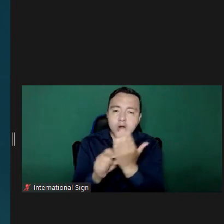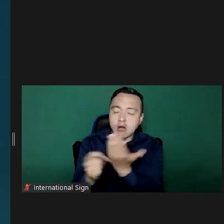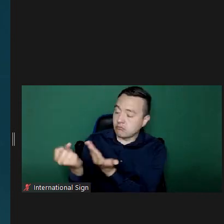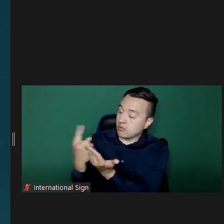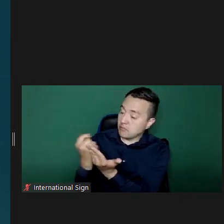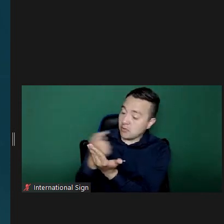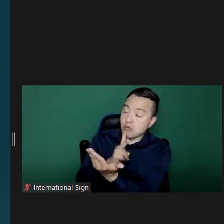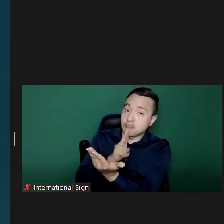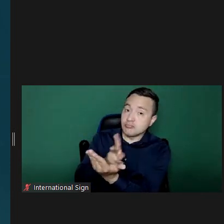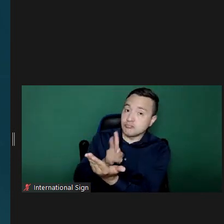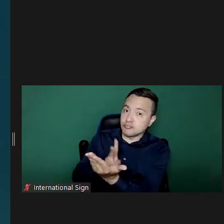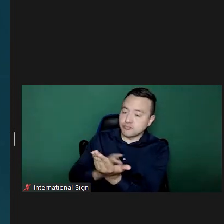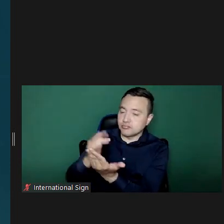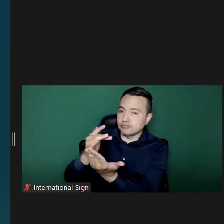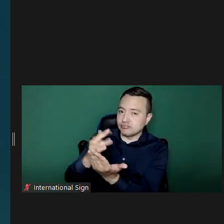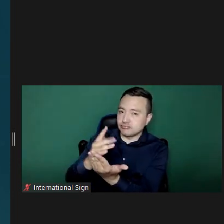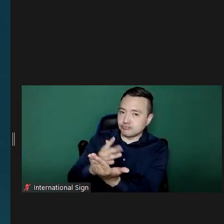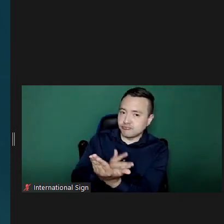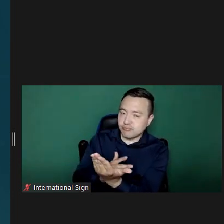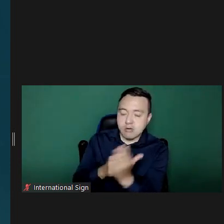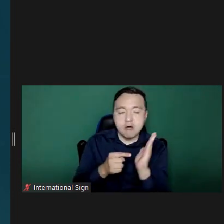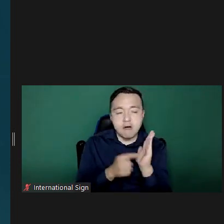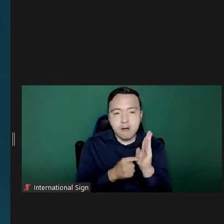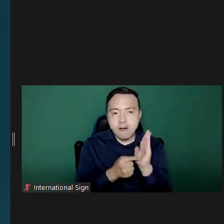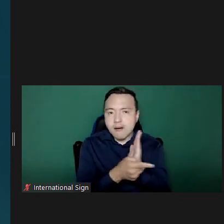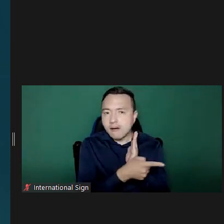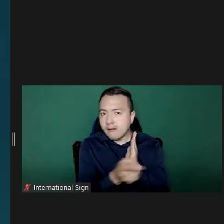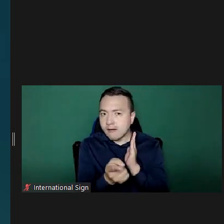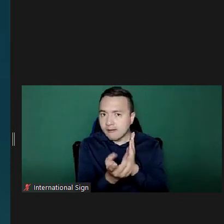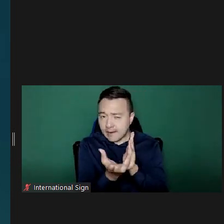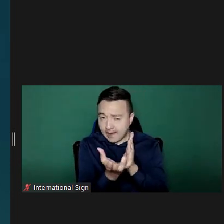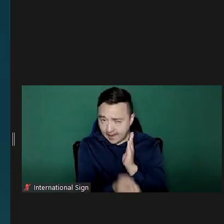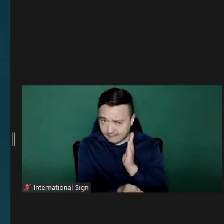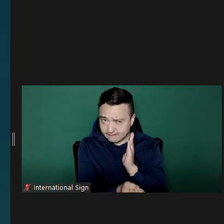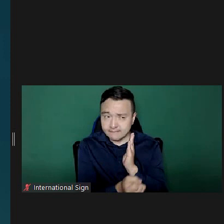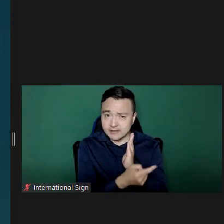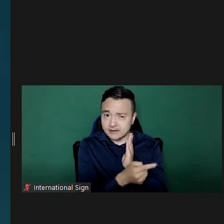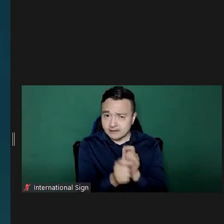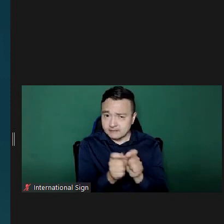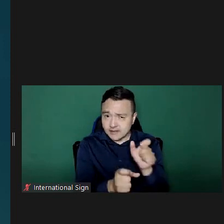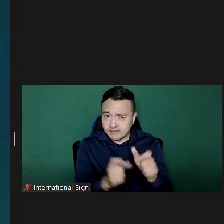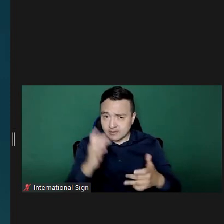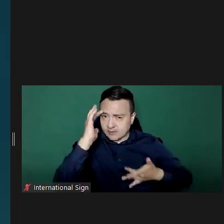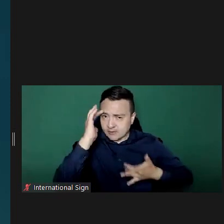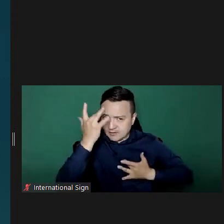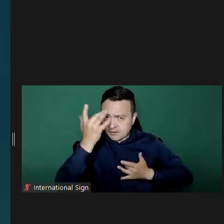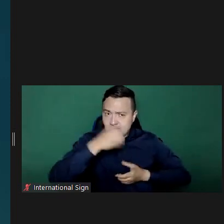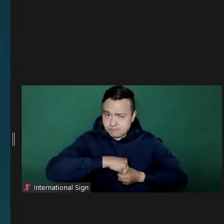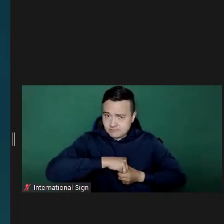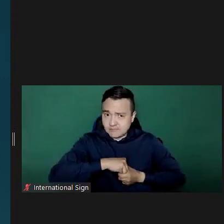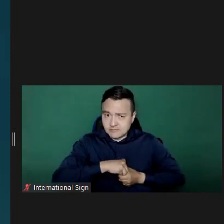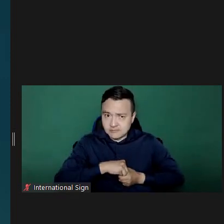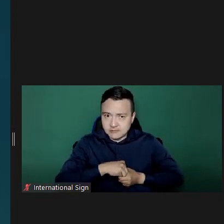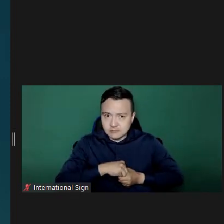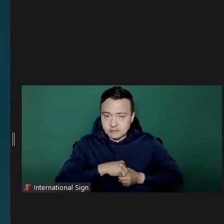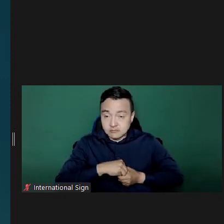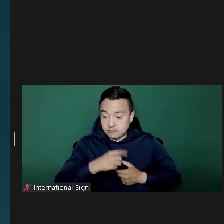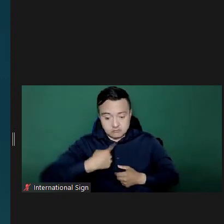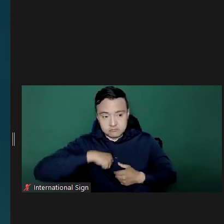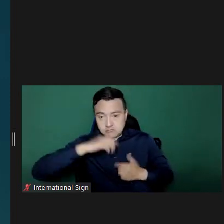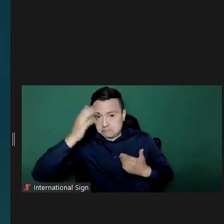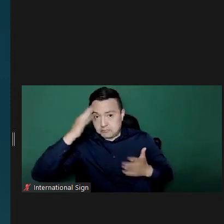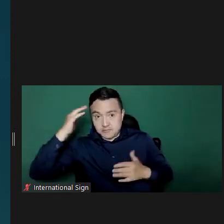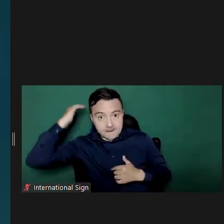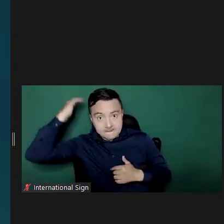la existencia de las enfermedades no transmisibles. Todo esto